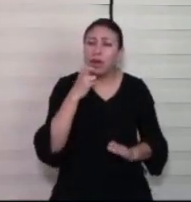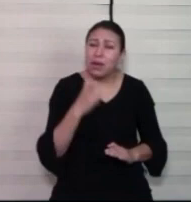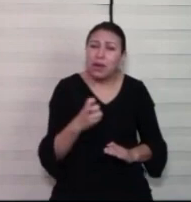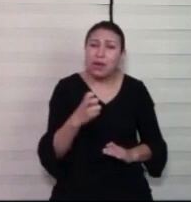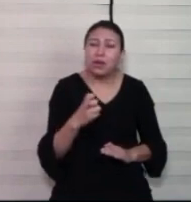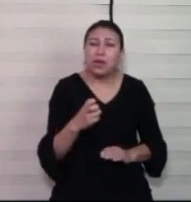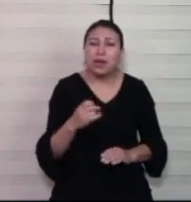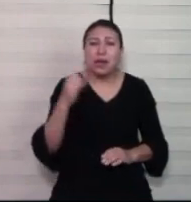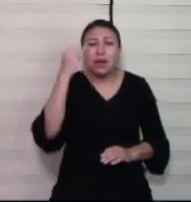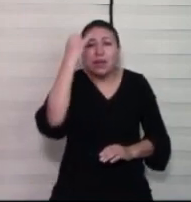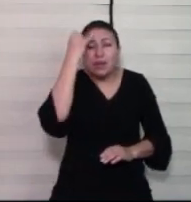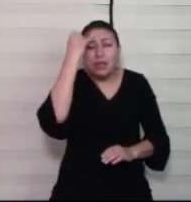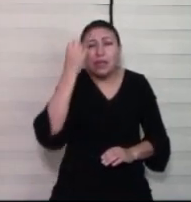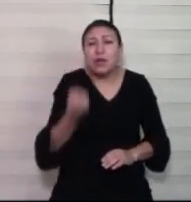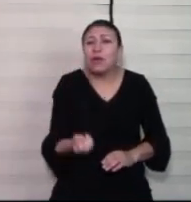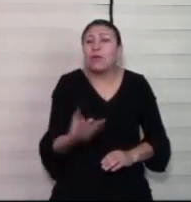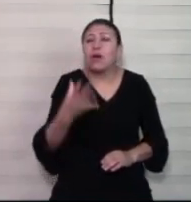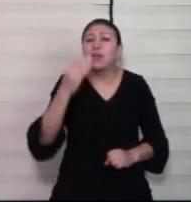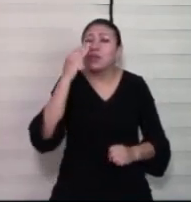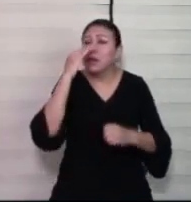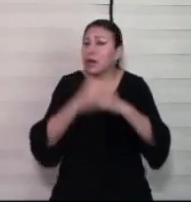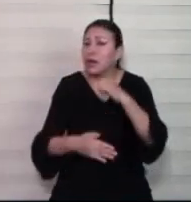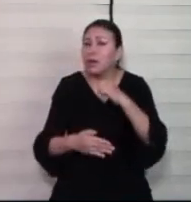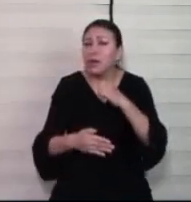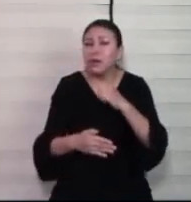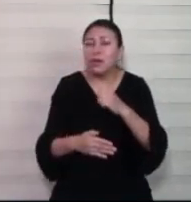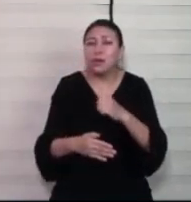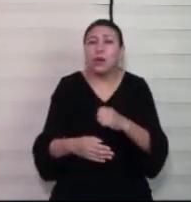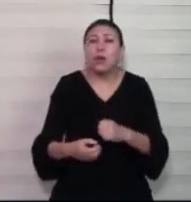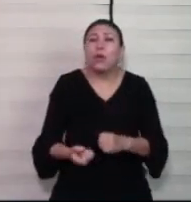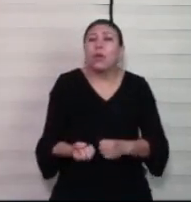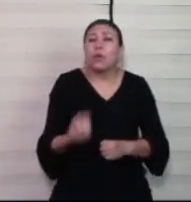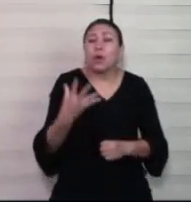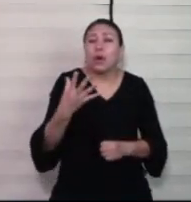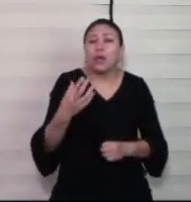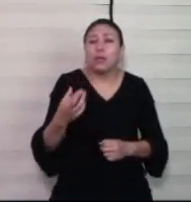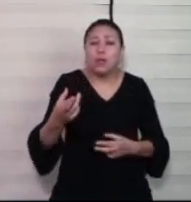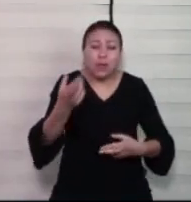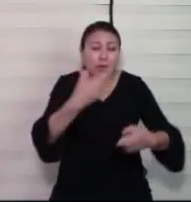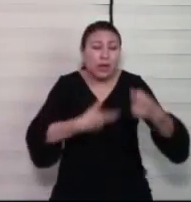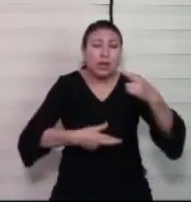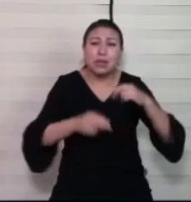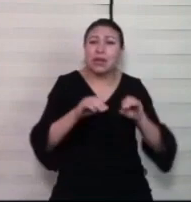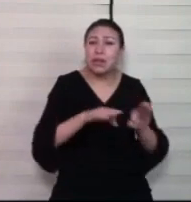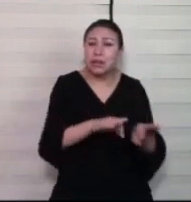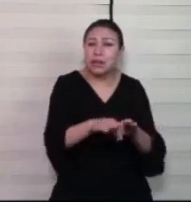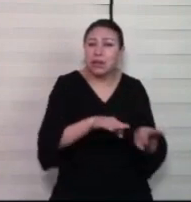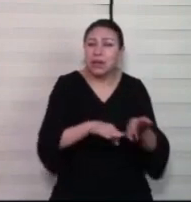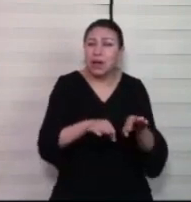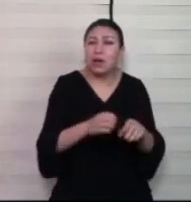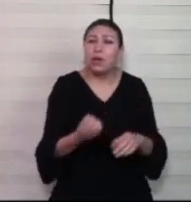incertidumbre de cuándo se va a terminar, cuándo podré regresar a mi trabajo,